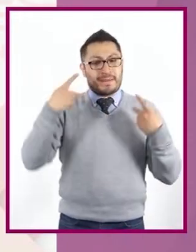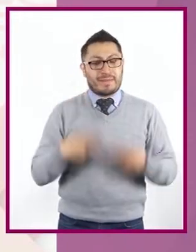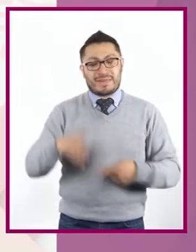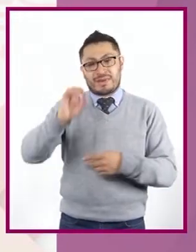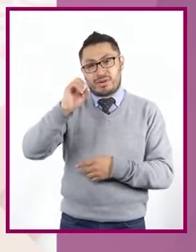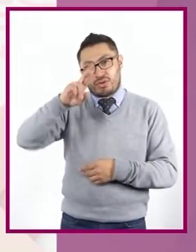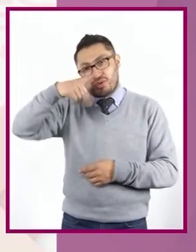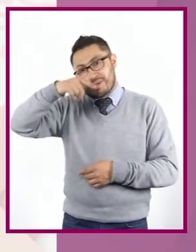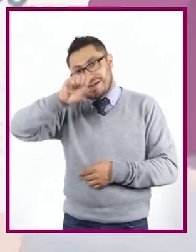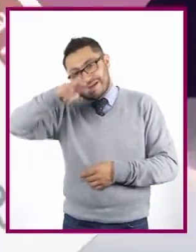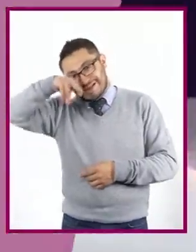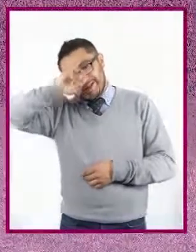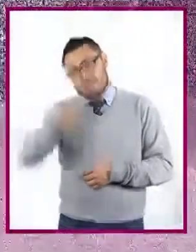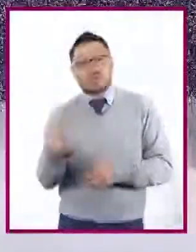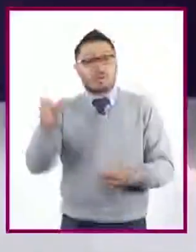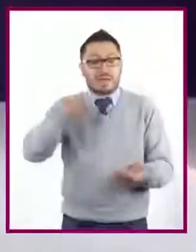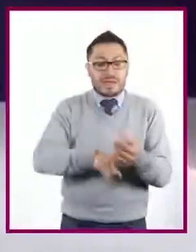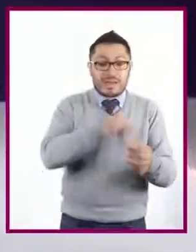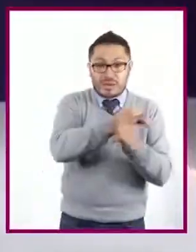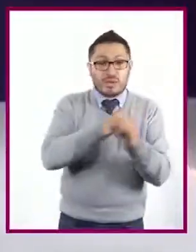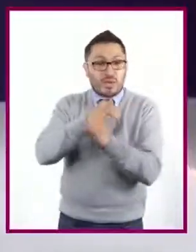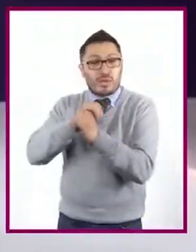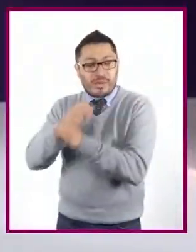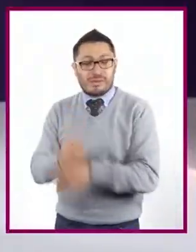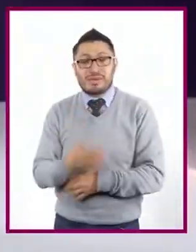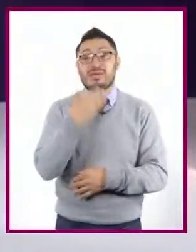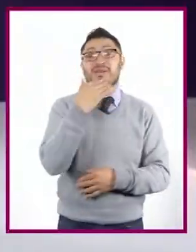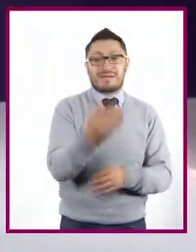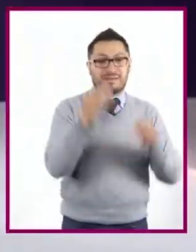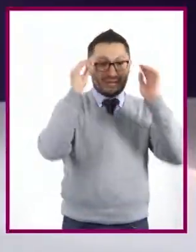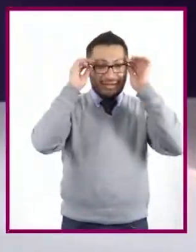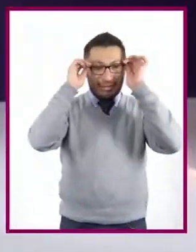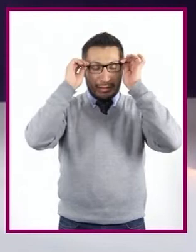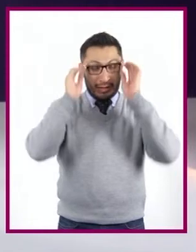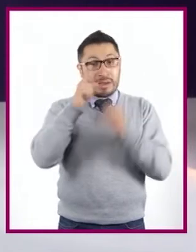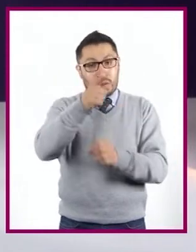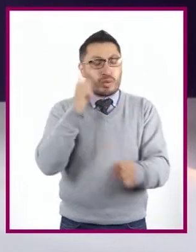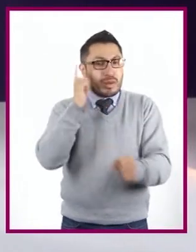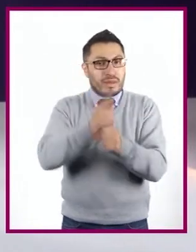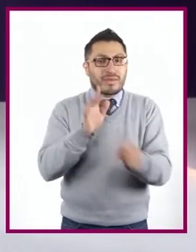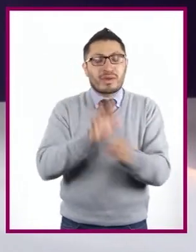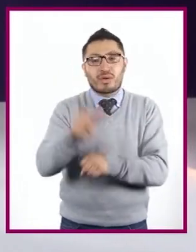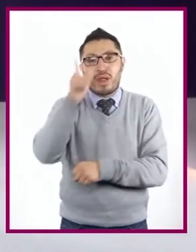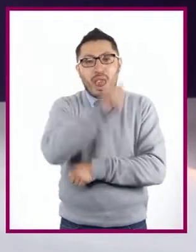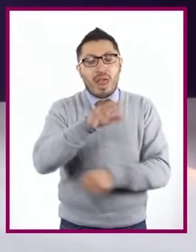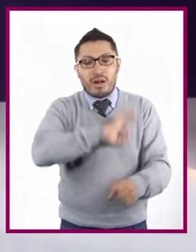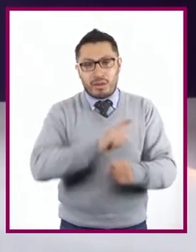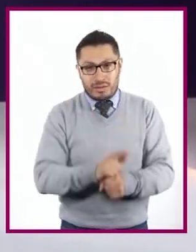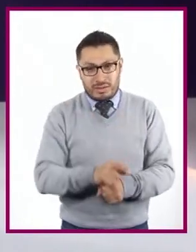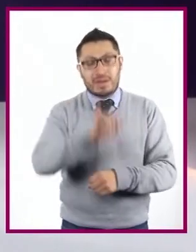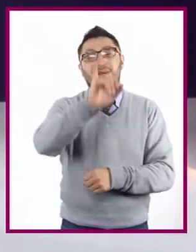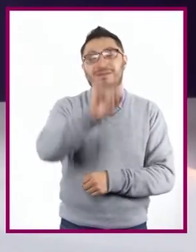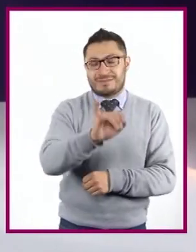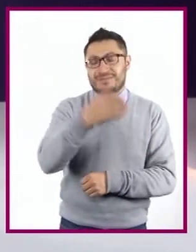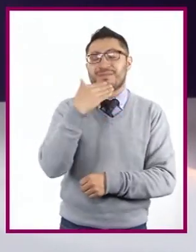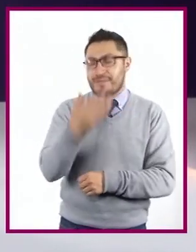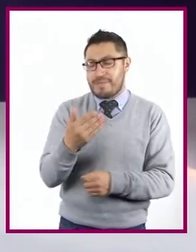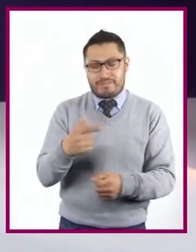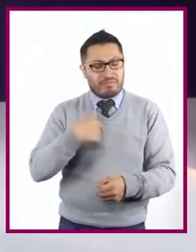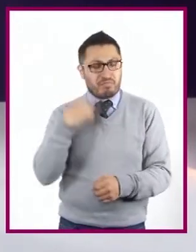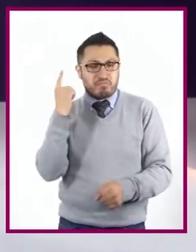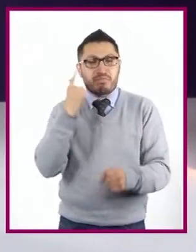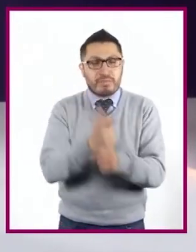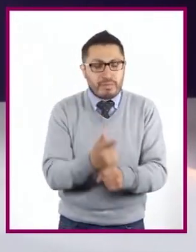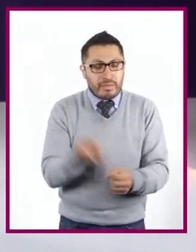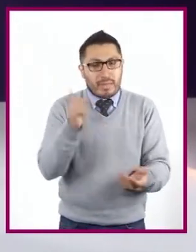la investigación. Muy bien. Ahora, ¿identificas el lenguaje especializado? Sí, maestro. Lo